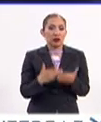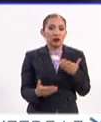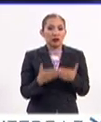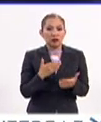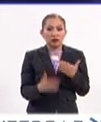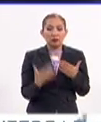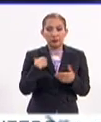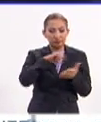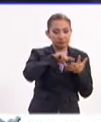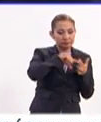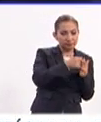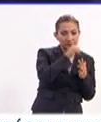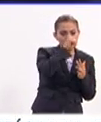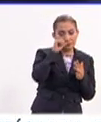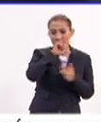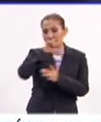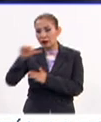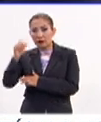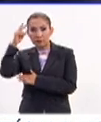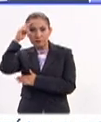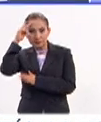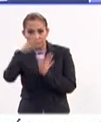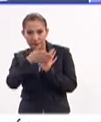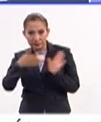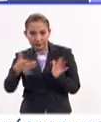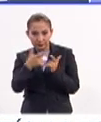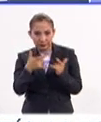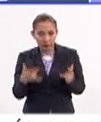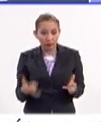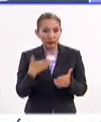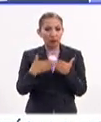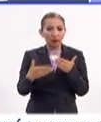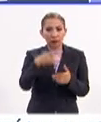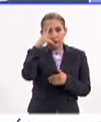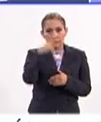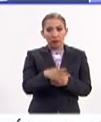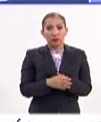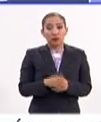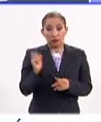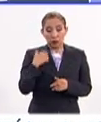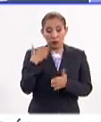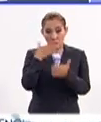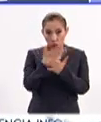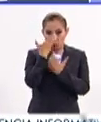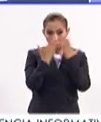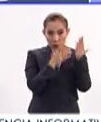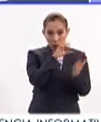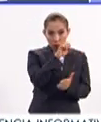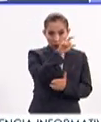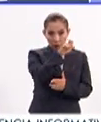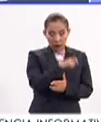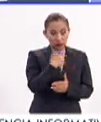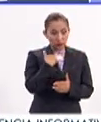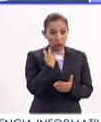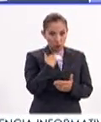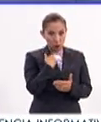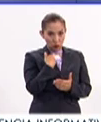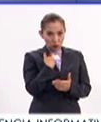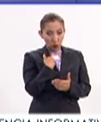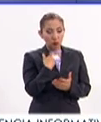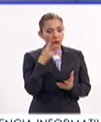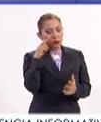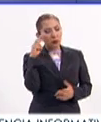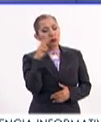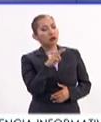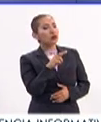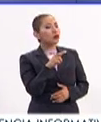se inicia con Juárez y termina con Porfirio Díaz, la historia moderna de México. Cuando yo fui estudiante en el Colegio de México, a mí me tocó